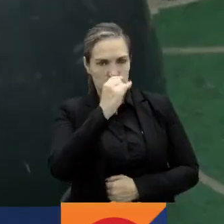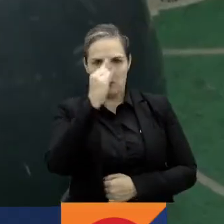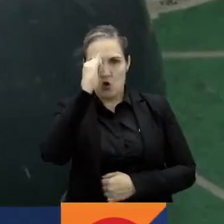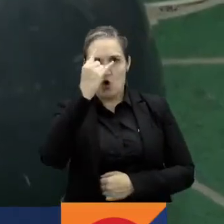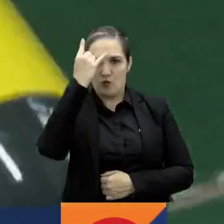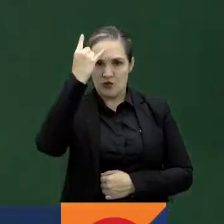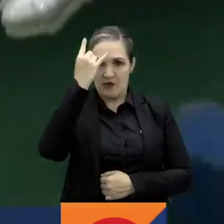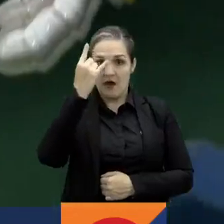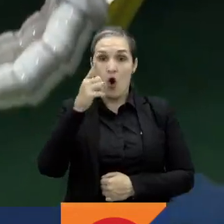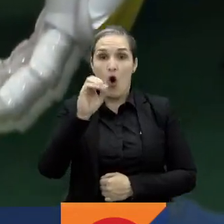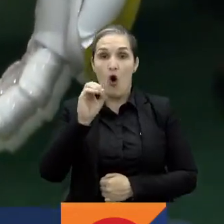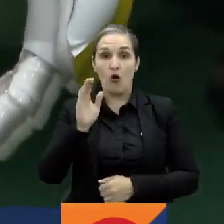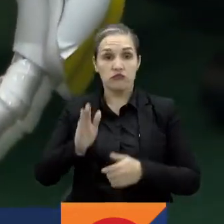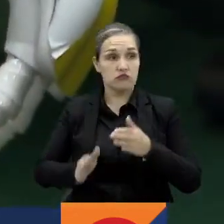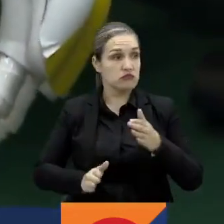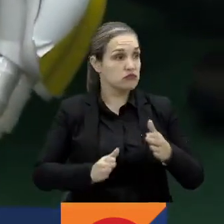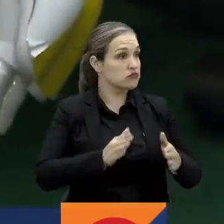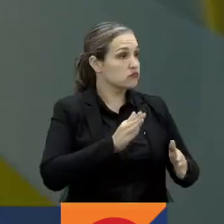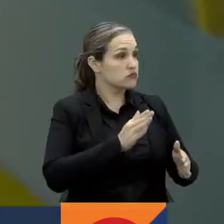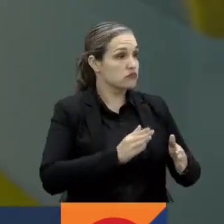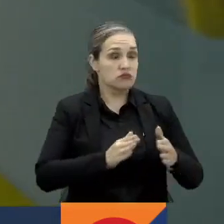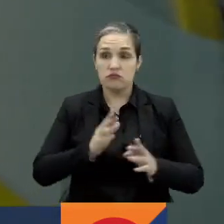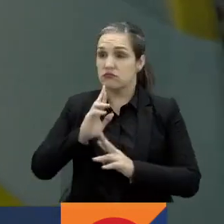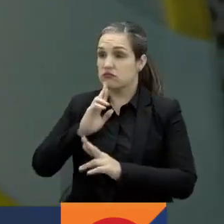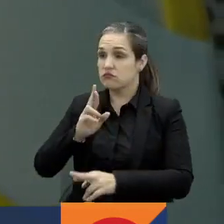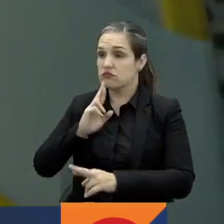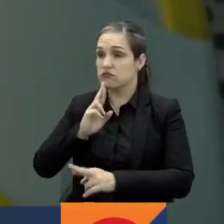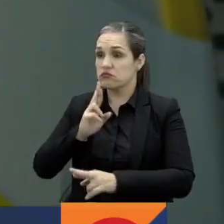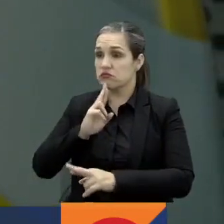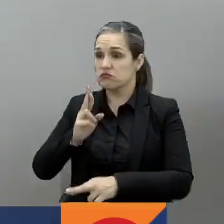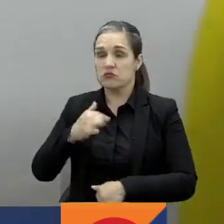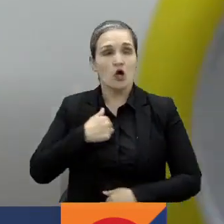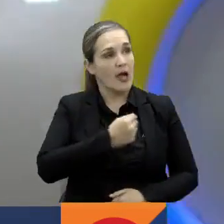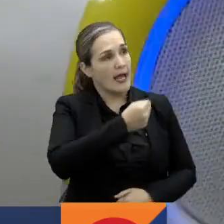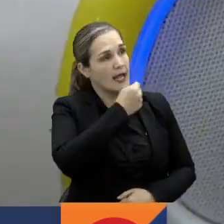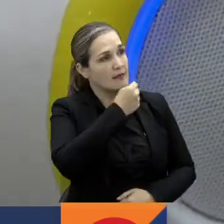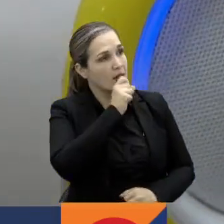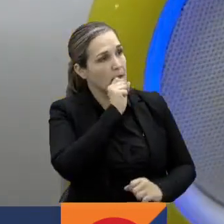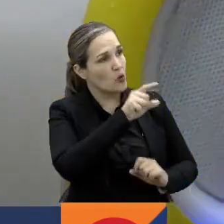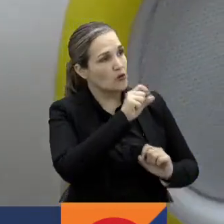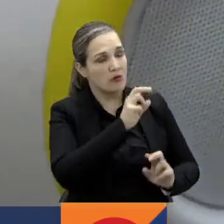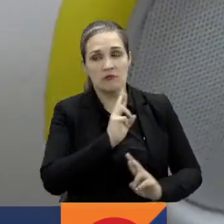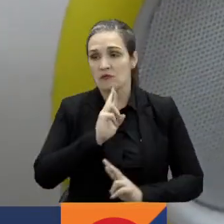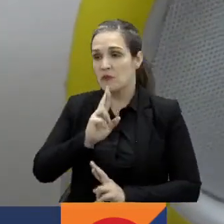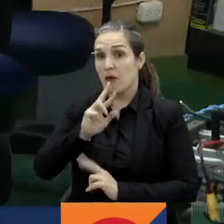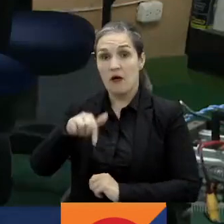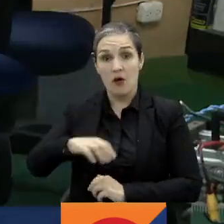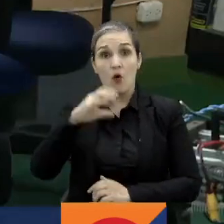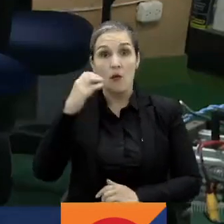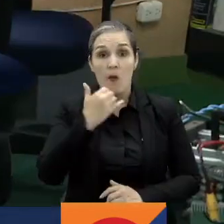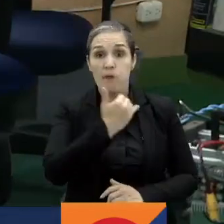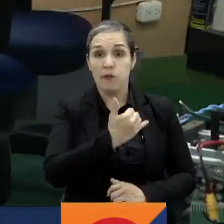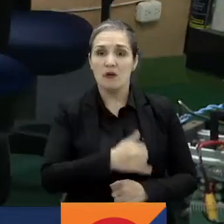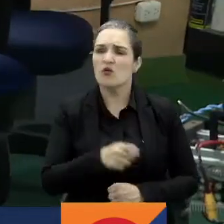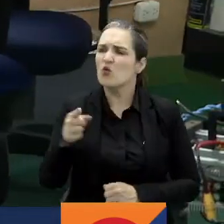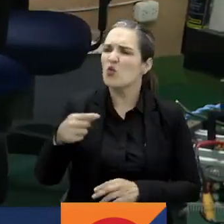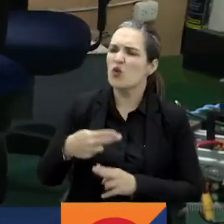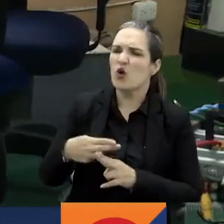Y hasta los androides que son capaces de contestar entrevistas y que ya existen en las universidades colombianas.